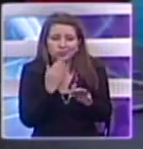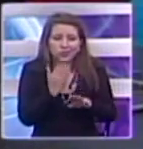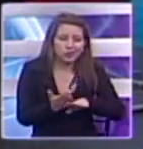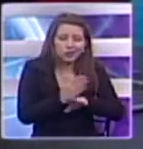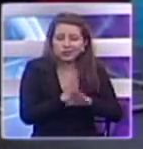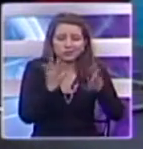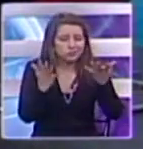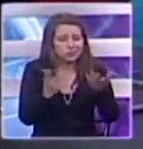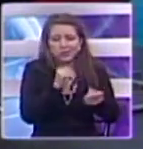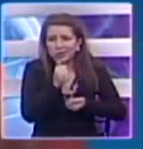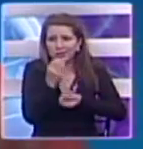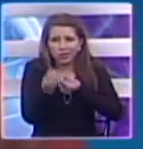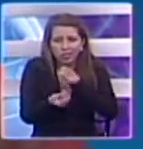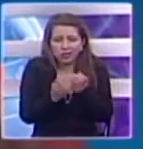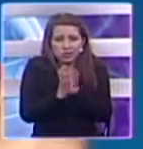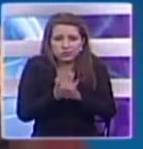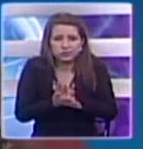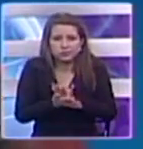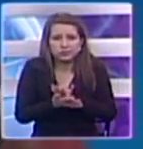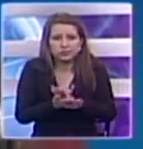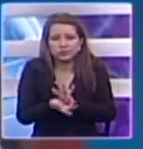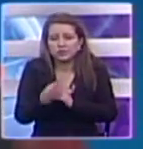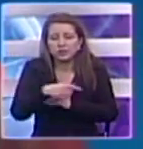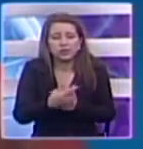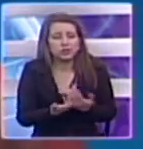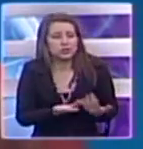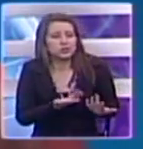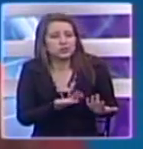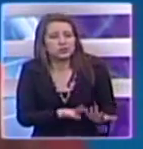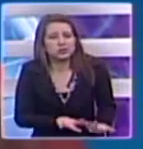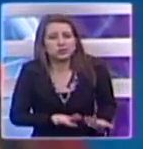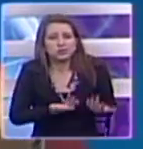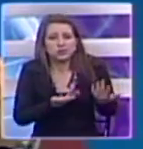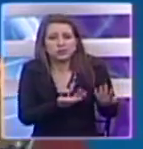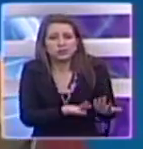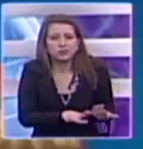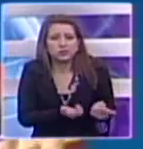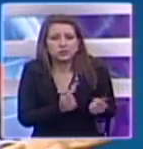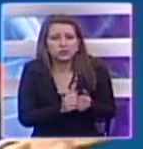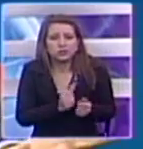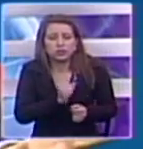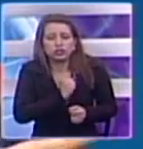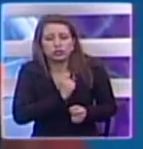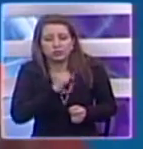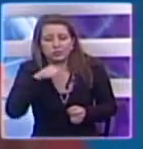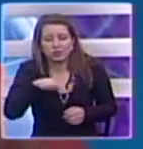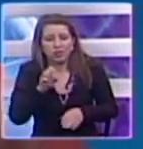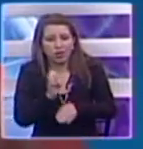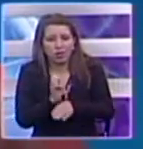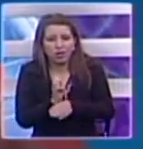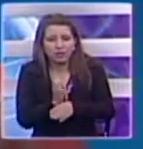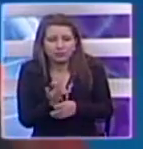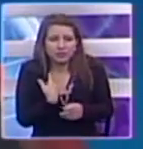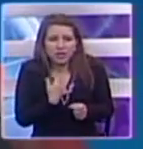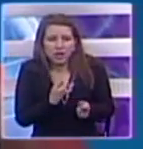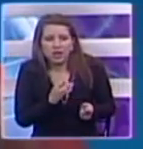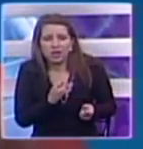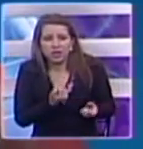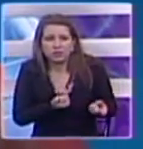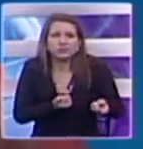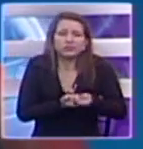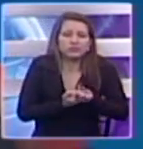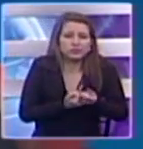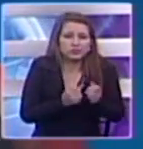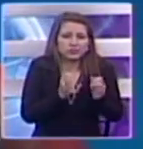dicho de otra manera, se esperó hacerlo con la palanca propia del país. Y hay que ser